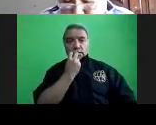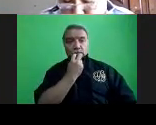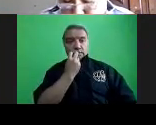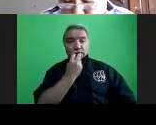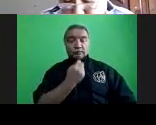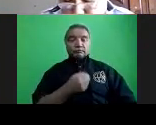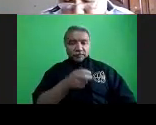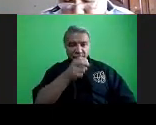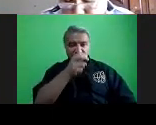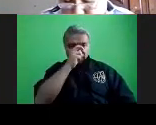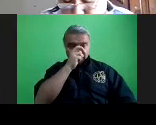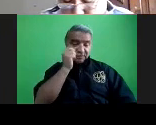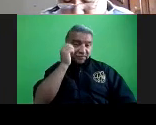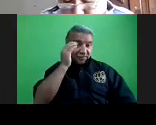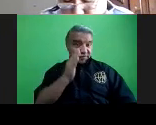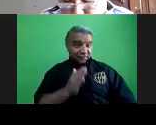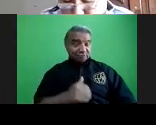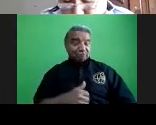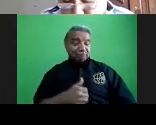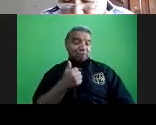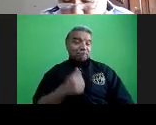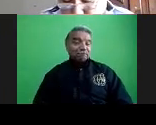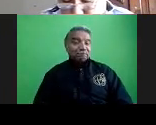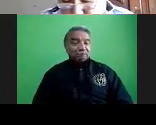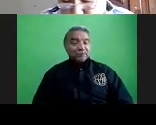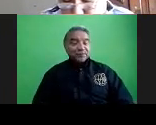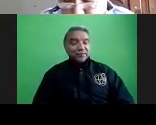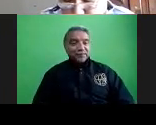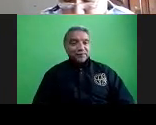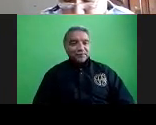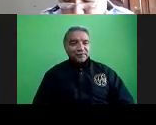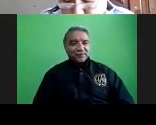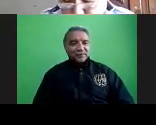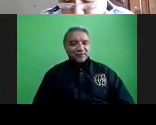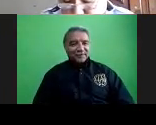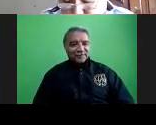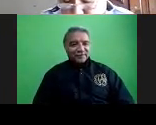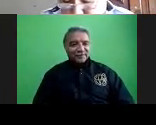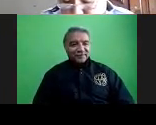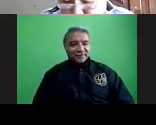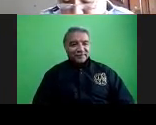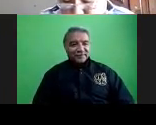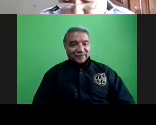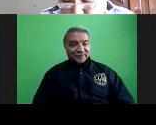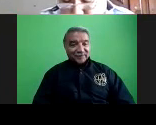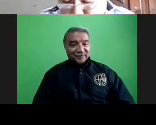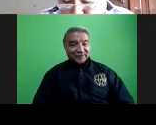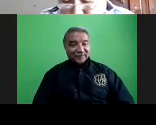de recreo ellos aprovechaban y hacían lengua de señas a escondidas. Así fue como él se oralizó.